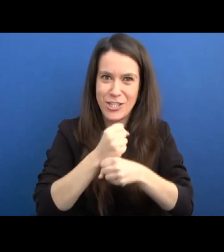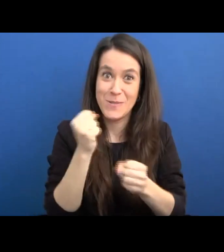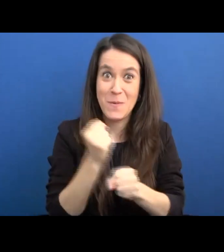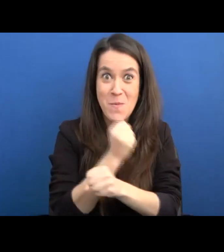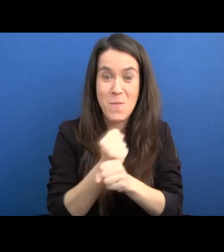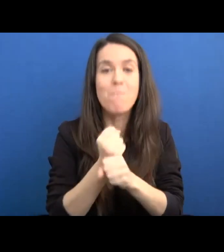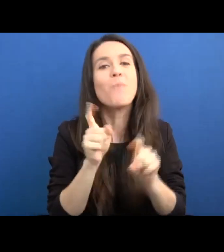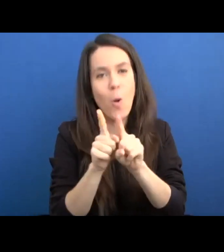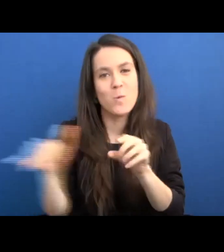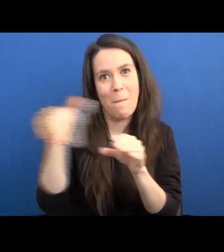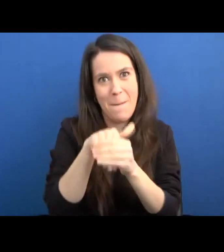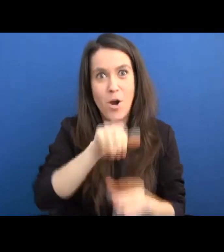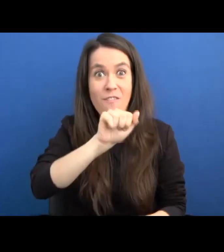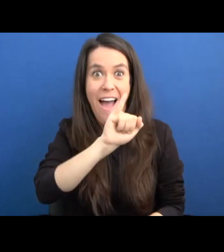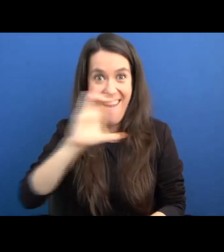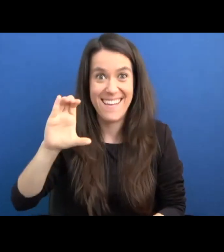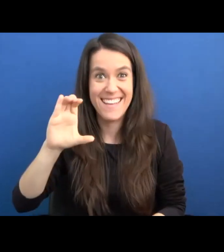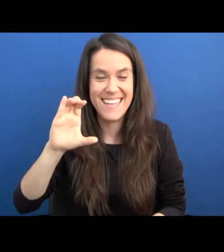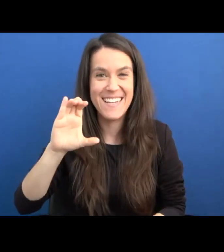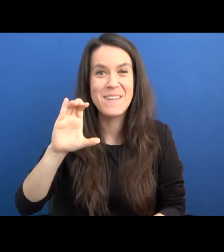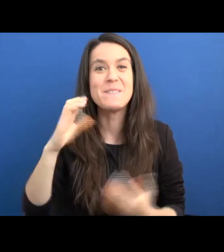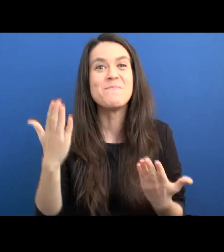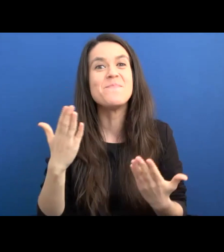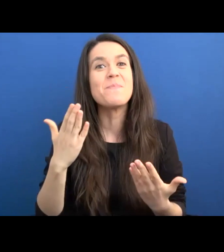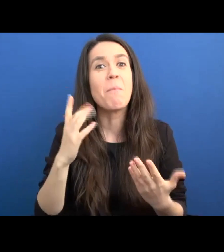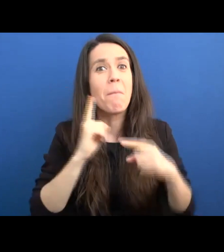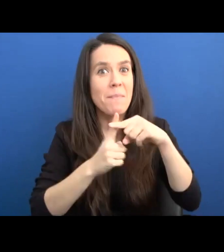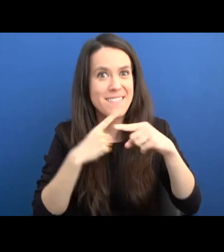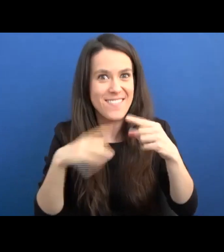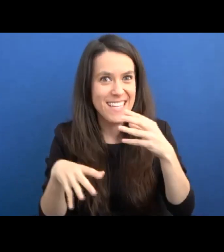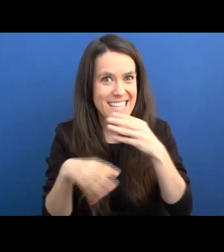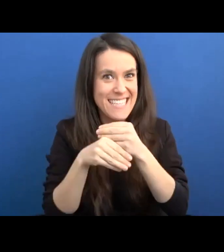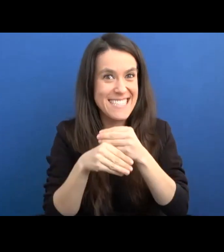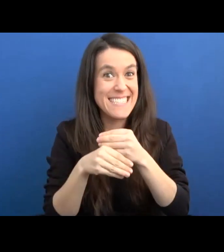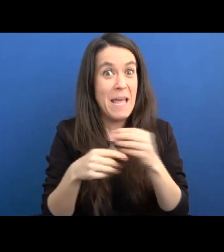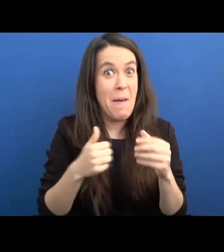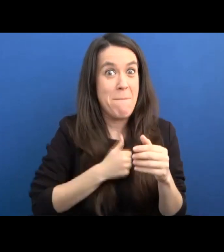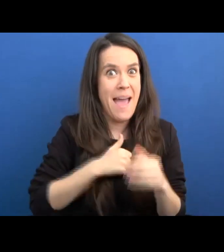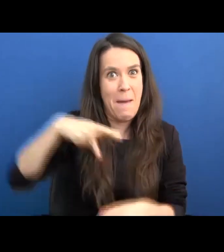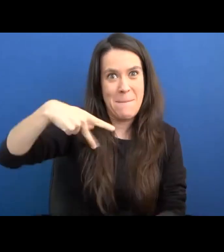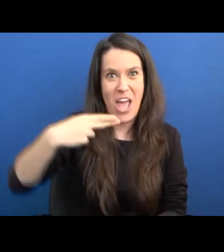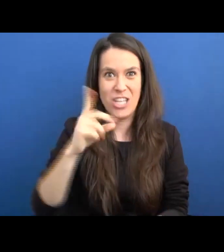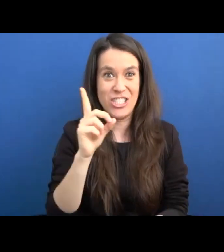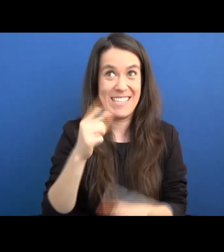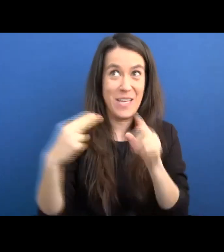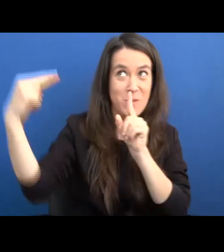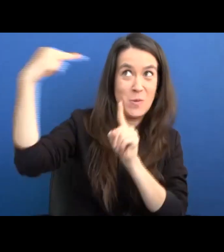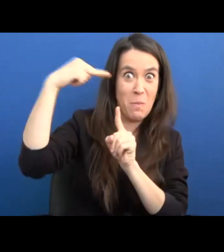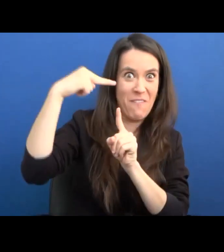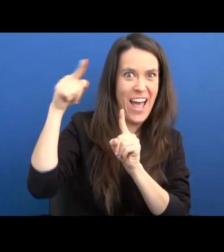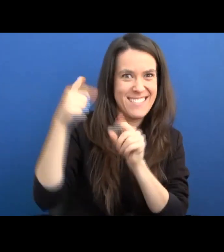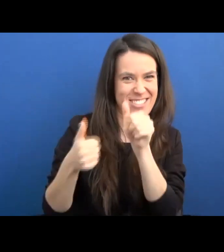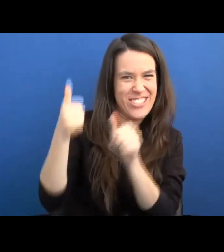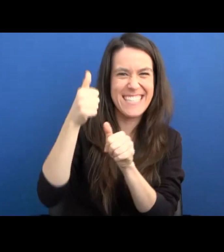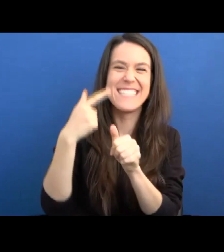y ha trabajado durante más de 30 años. Es miembro de la AIC y tengo que agregar que también es mi supervisora